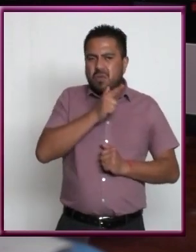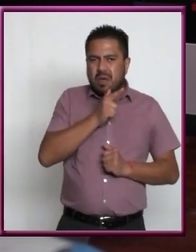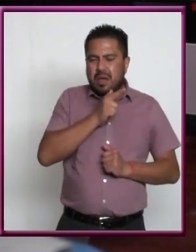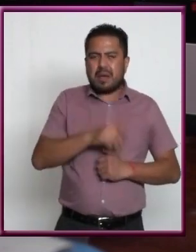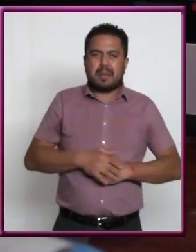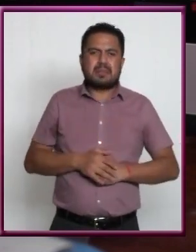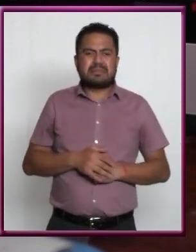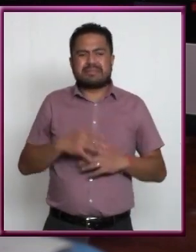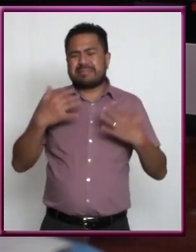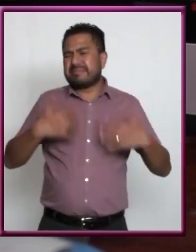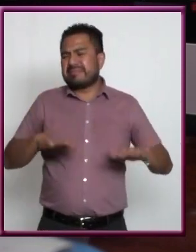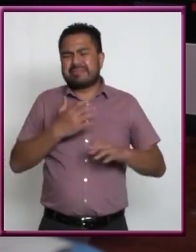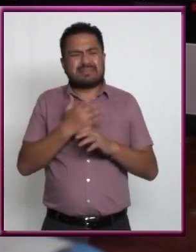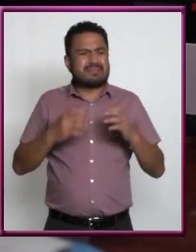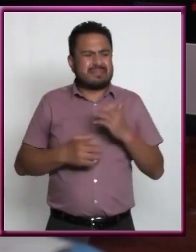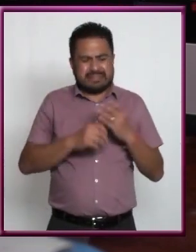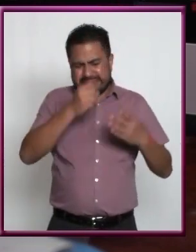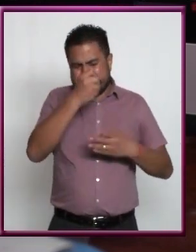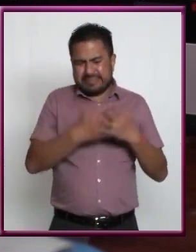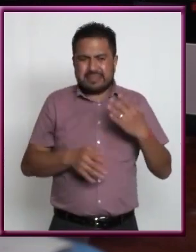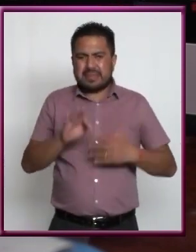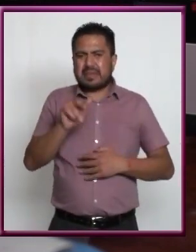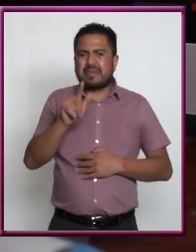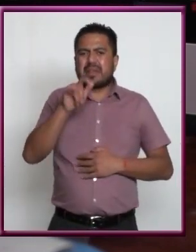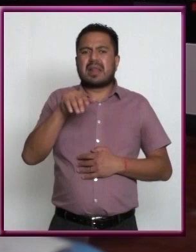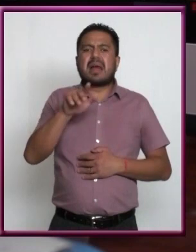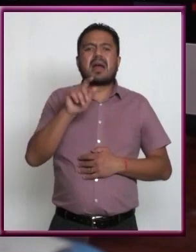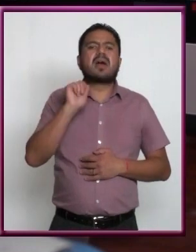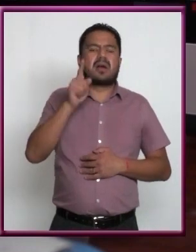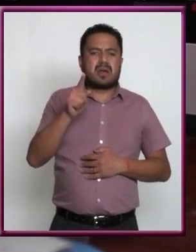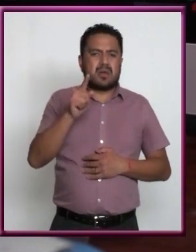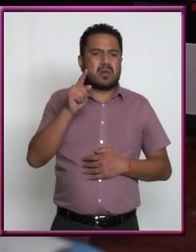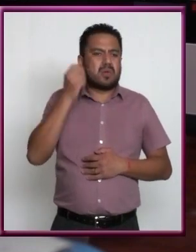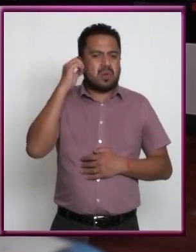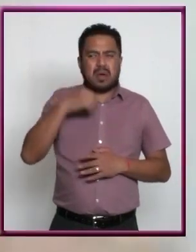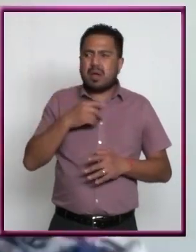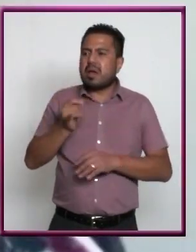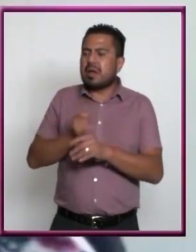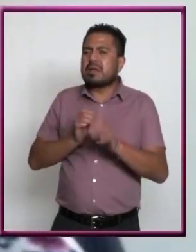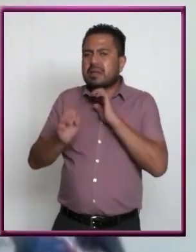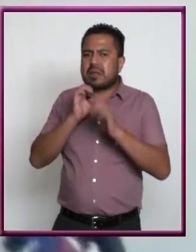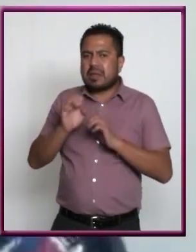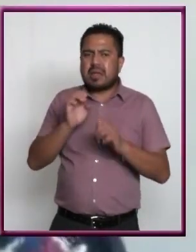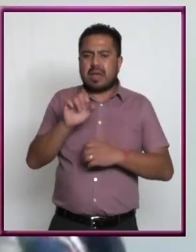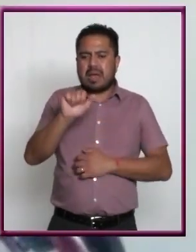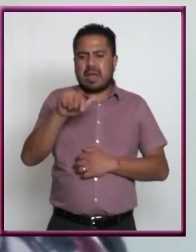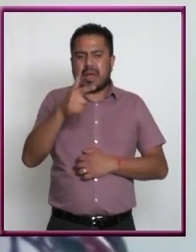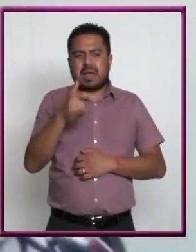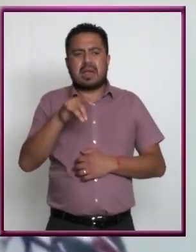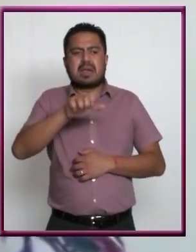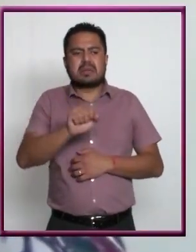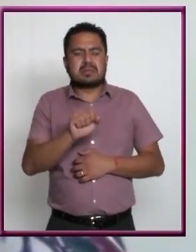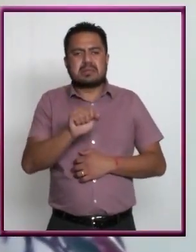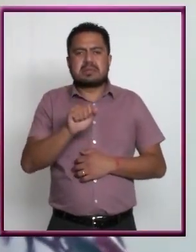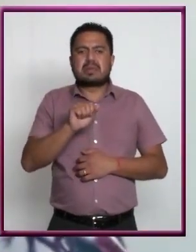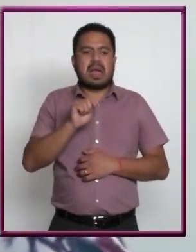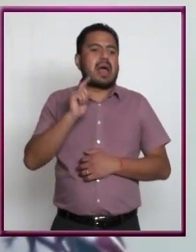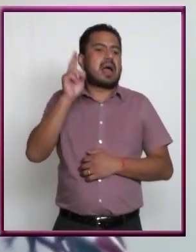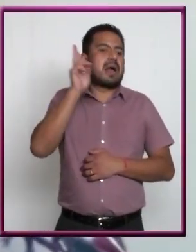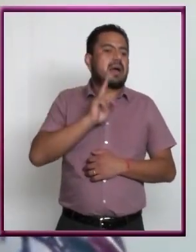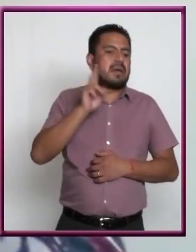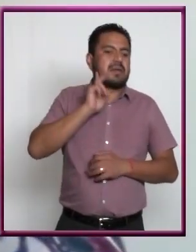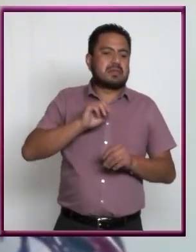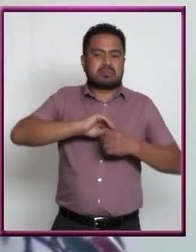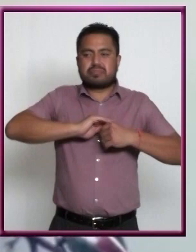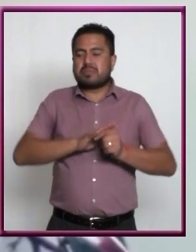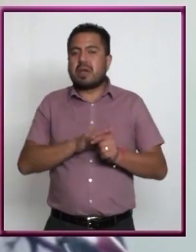lenguaje. Y pues van saliendo ahí cositas en la Filo, en Oaxaca también voy a estar ahí entrevistando a Ángeles Mastretta, entonces pues vamos a ver,